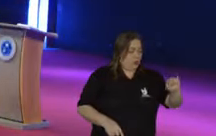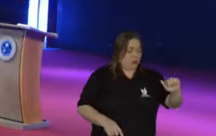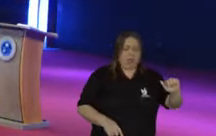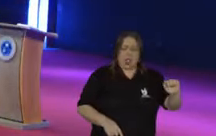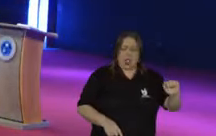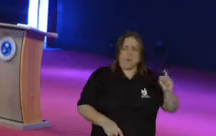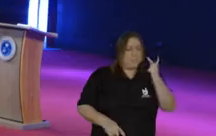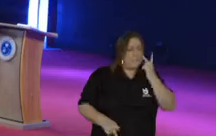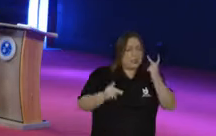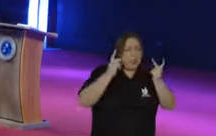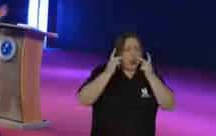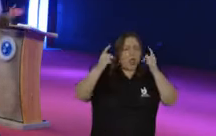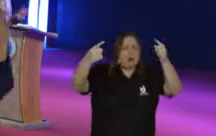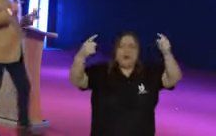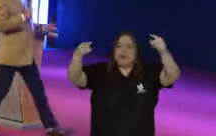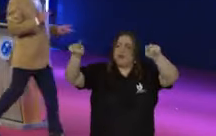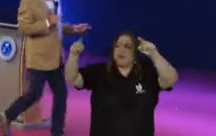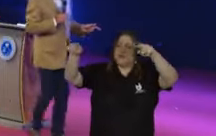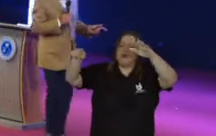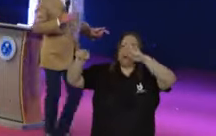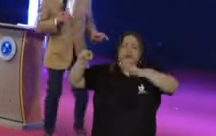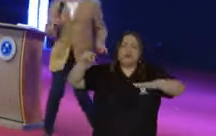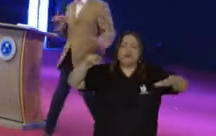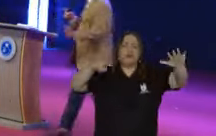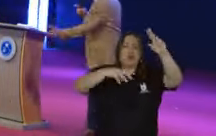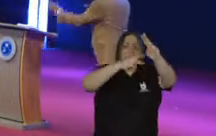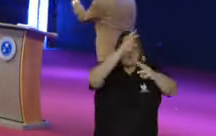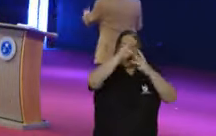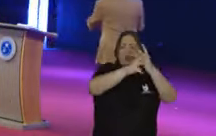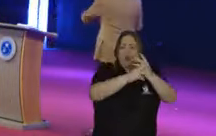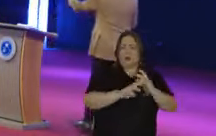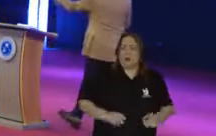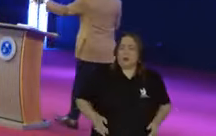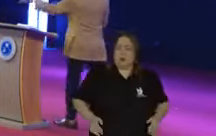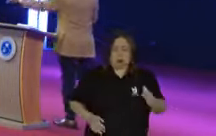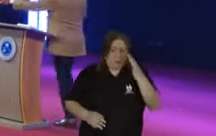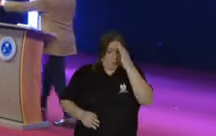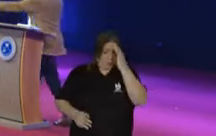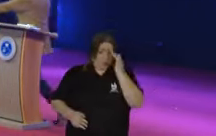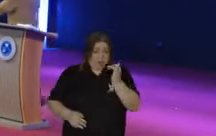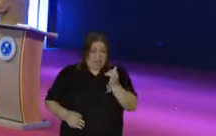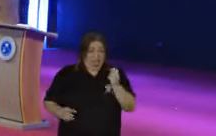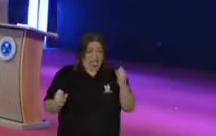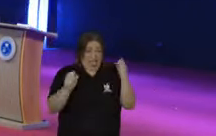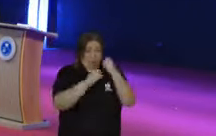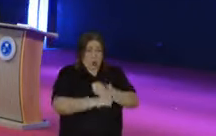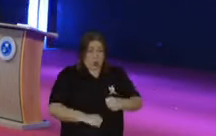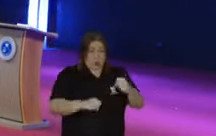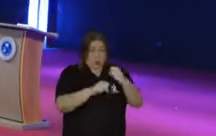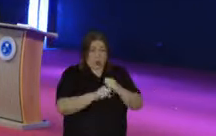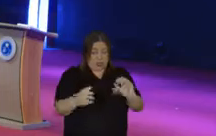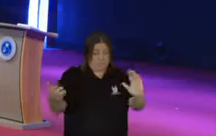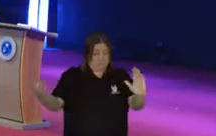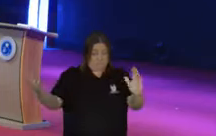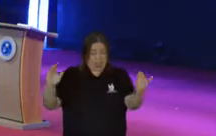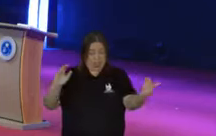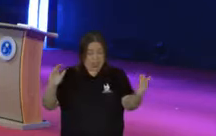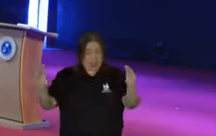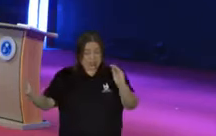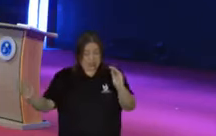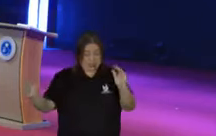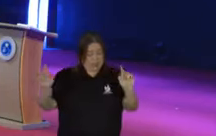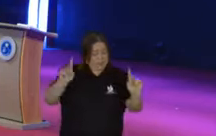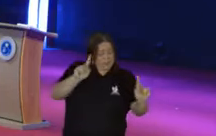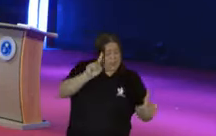mundo. Porque parece que nuestra lucha, en vez de ser contra principados y potestades, es entre